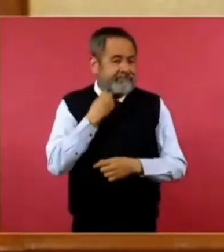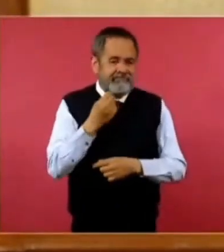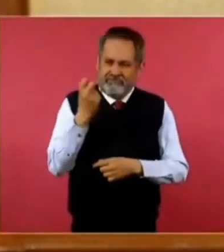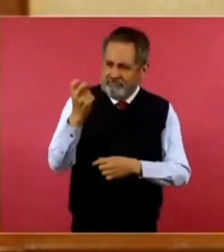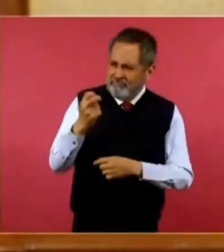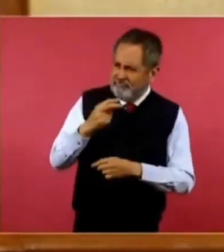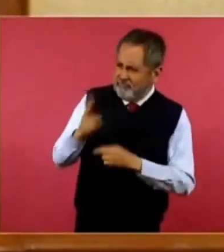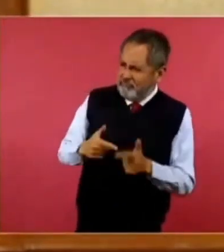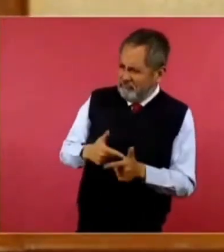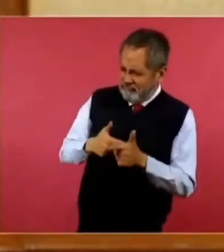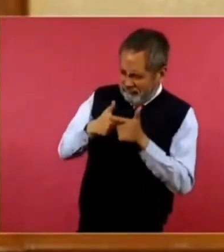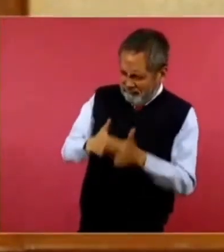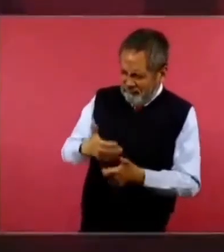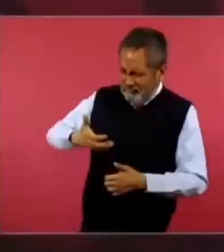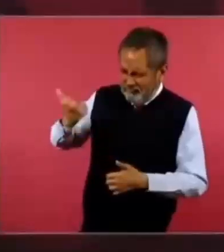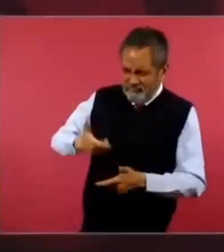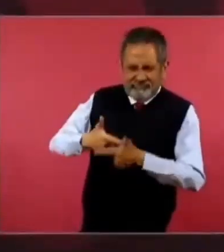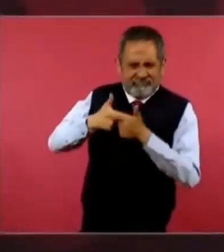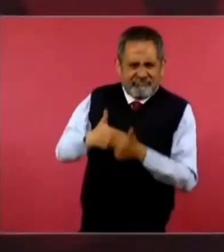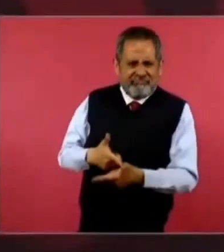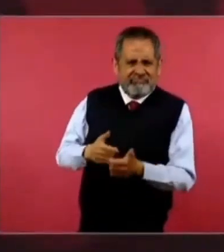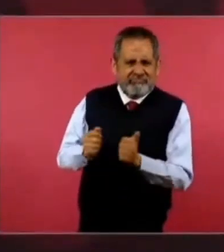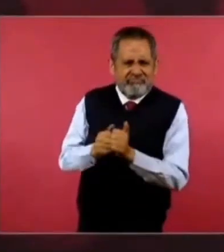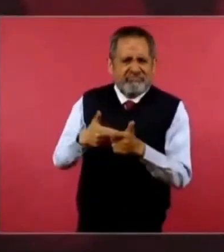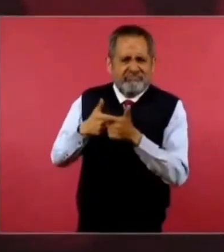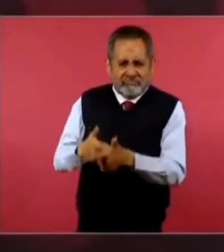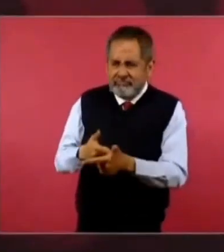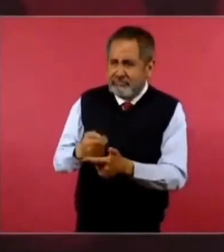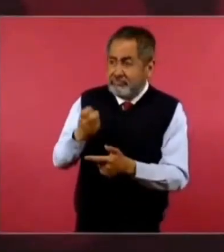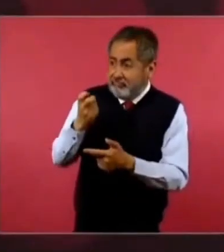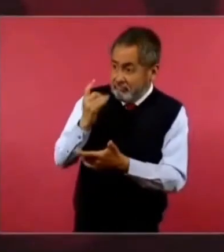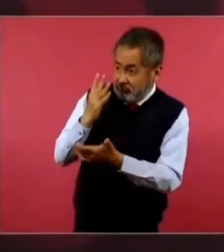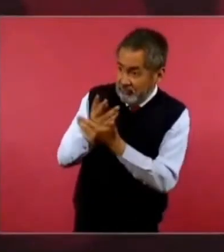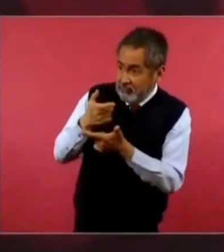seguir haciendo. Y no solo esto,